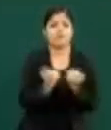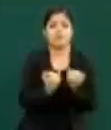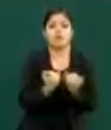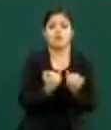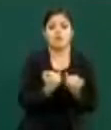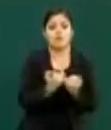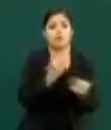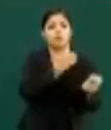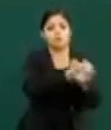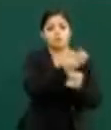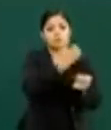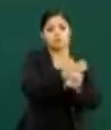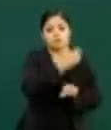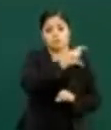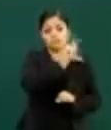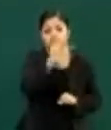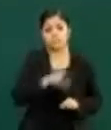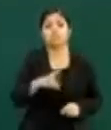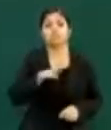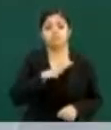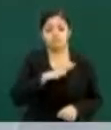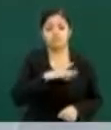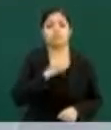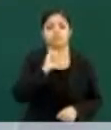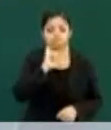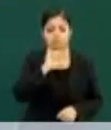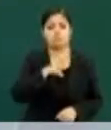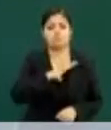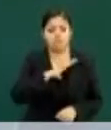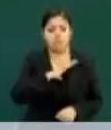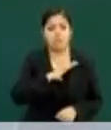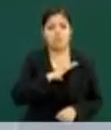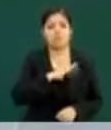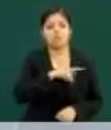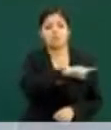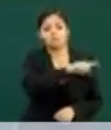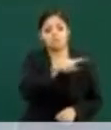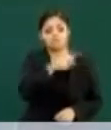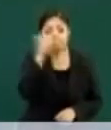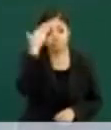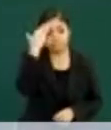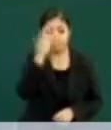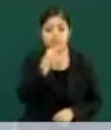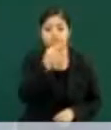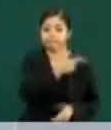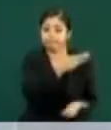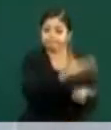otros estados, se cuenta con el apoyo de las autoridades